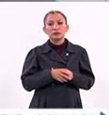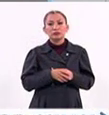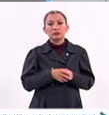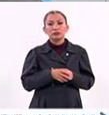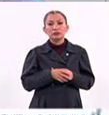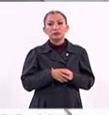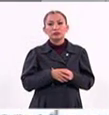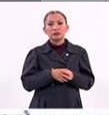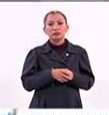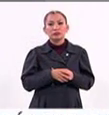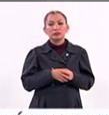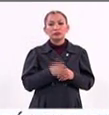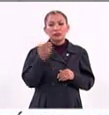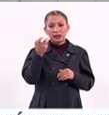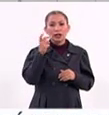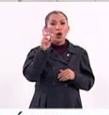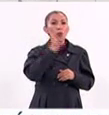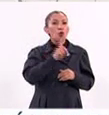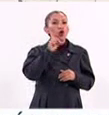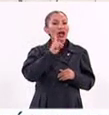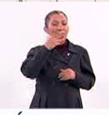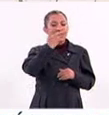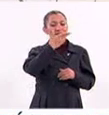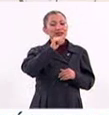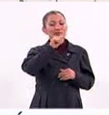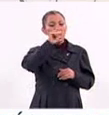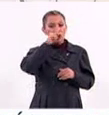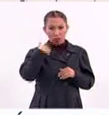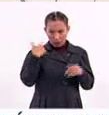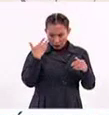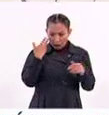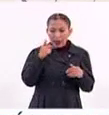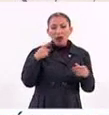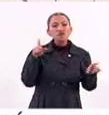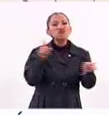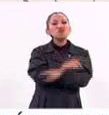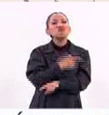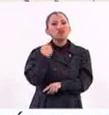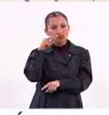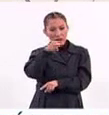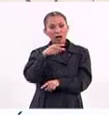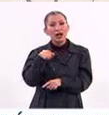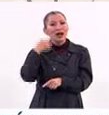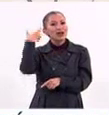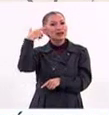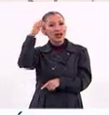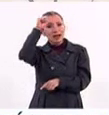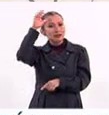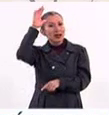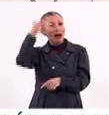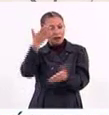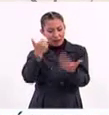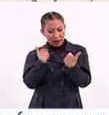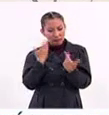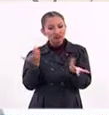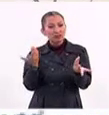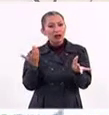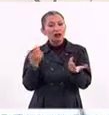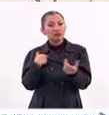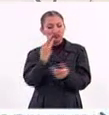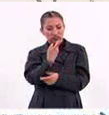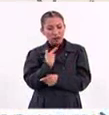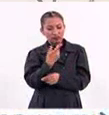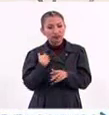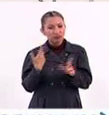esta, ¿no? Que son las mujeres de Chalco que están desafiando al rey mexica. Bueno. Y bueno, la verdad